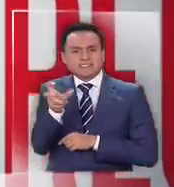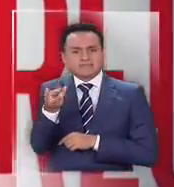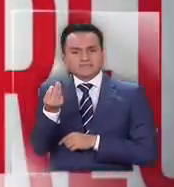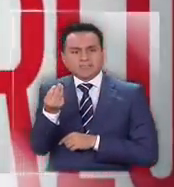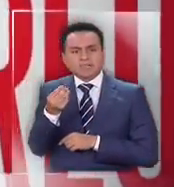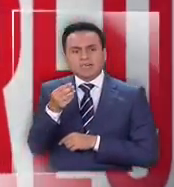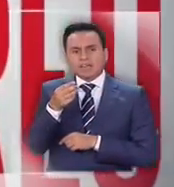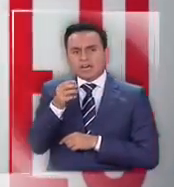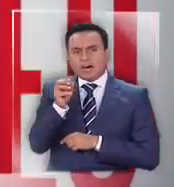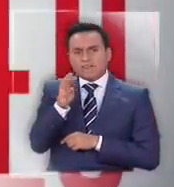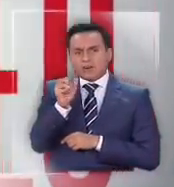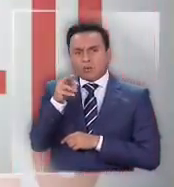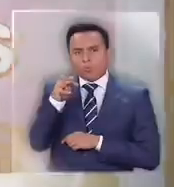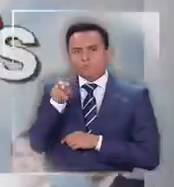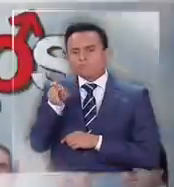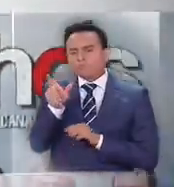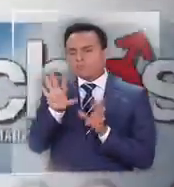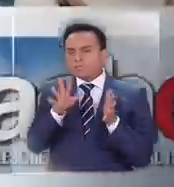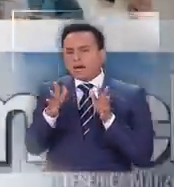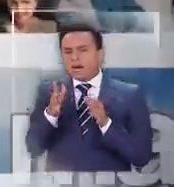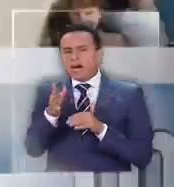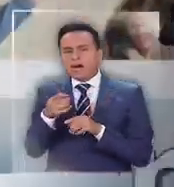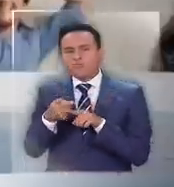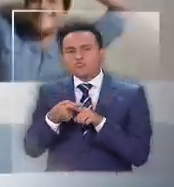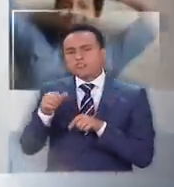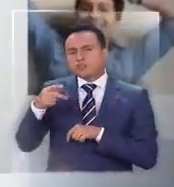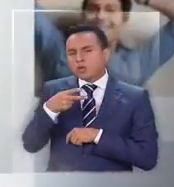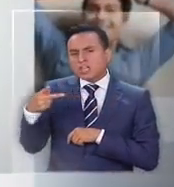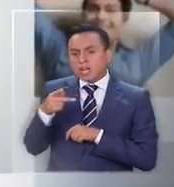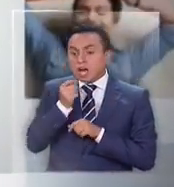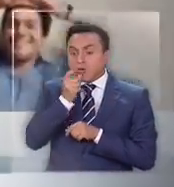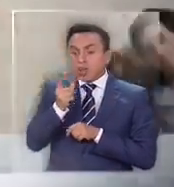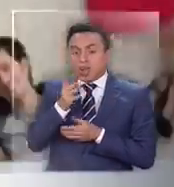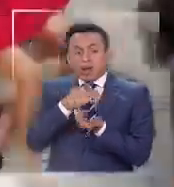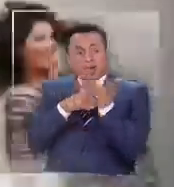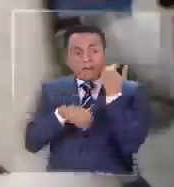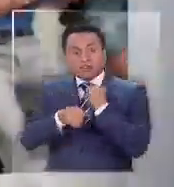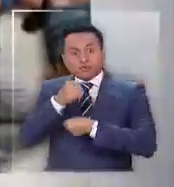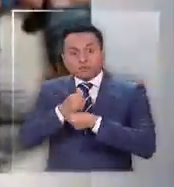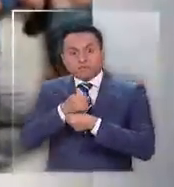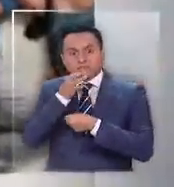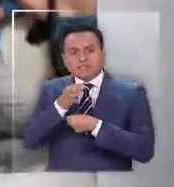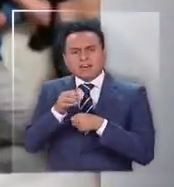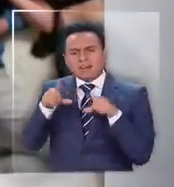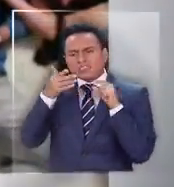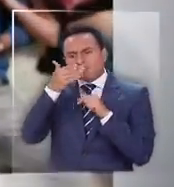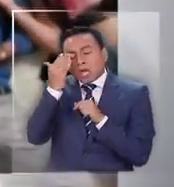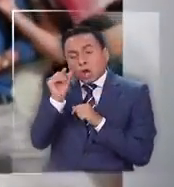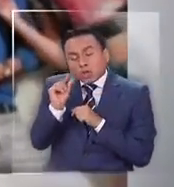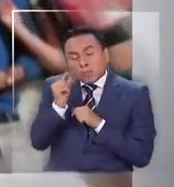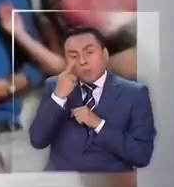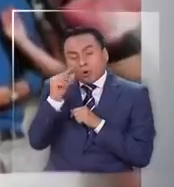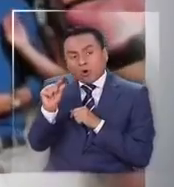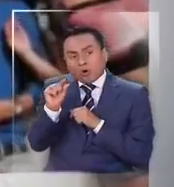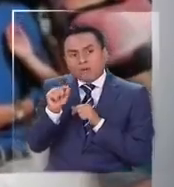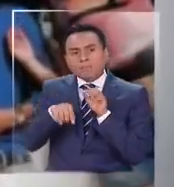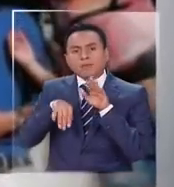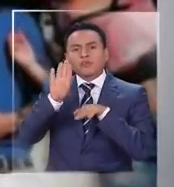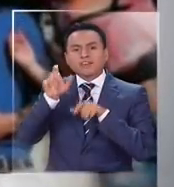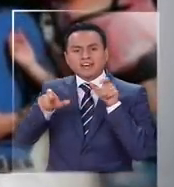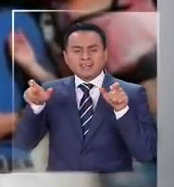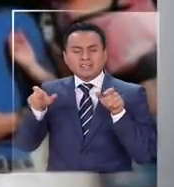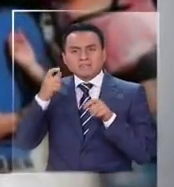por supuesto abuso sexual. Algunas de las acusaciones son de hace varios años. Actrices poco conocidas, la mayoría de